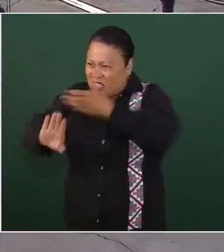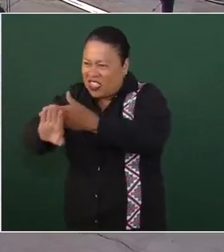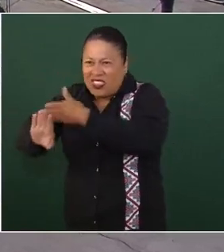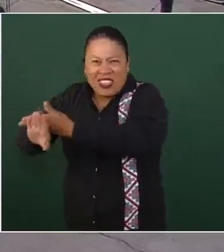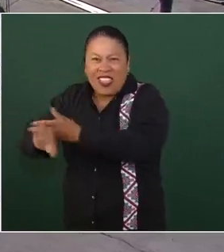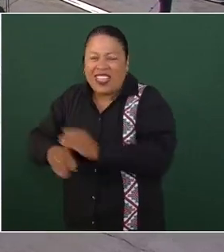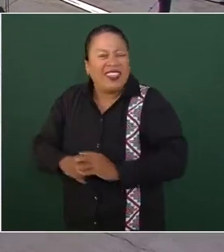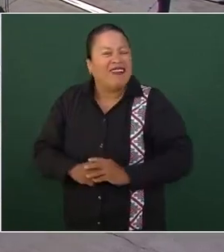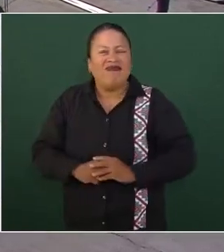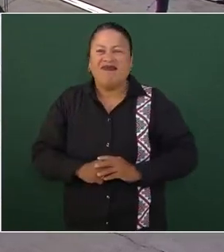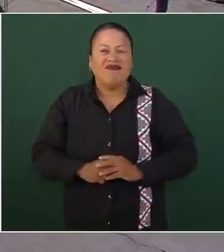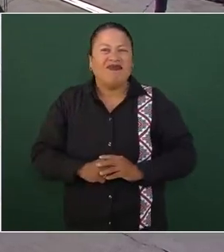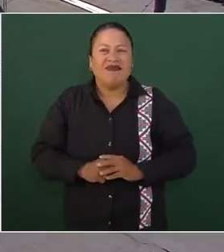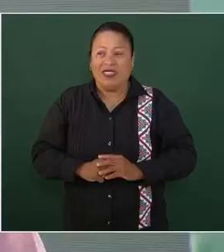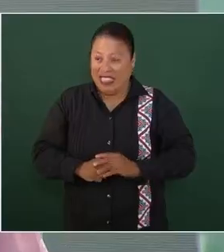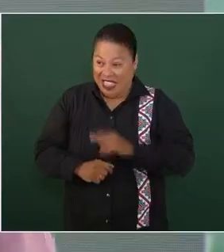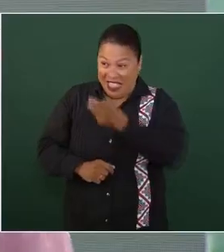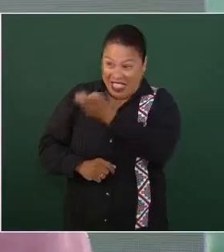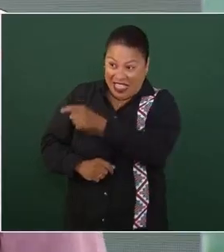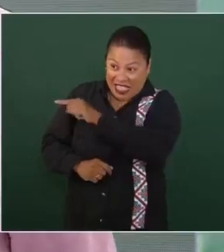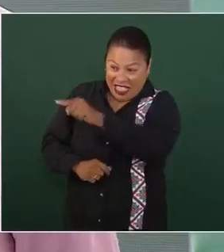es arriba